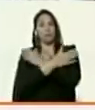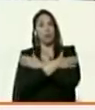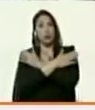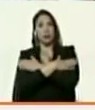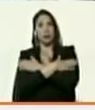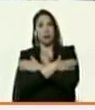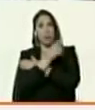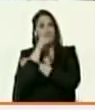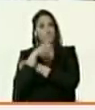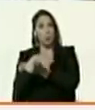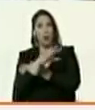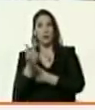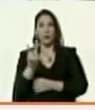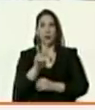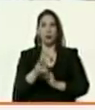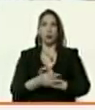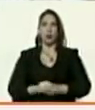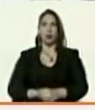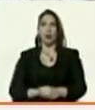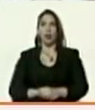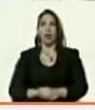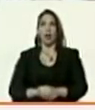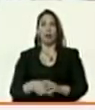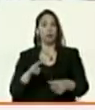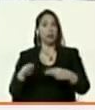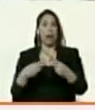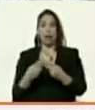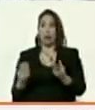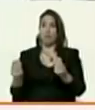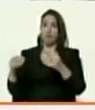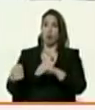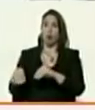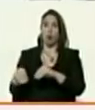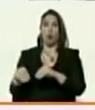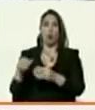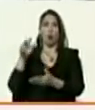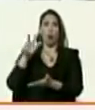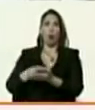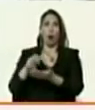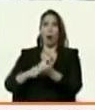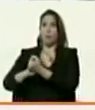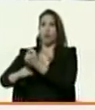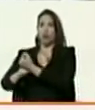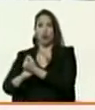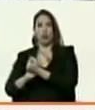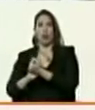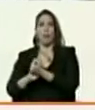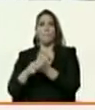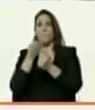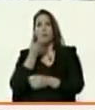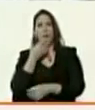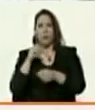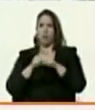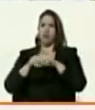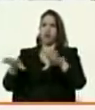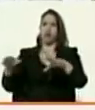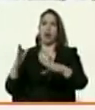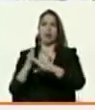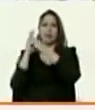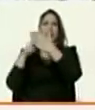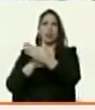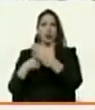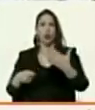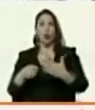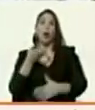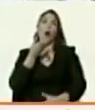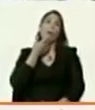Venezuela. Porque nadie va a estar a favor de que se multipliquen las sanciones, nadie va a estar a favor de que el TIAR, por